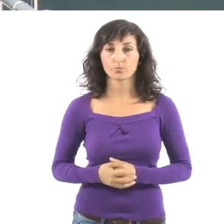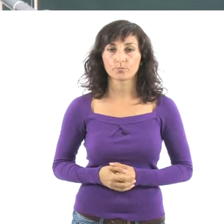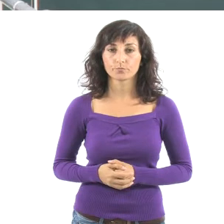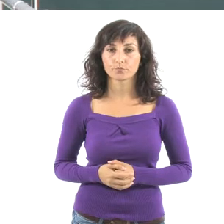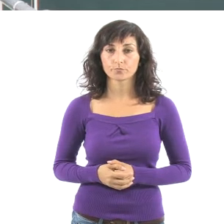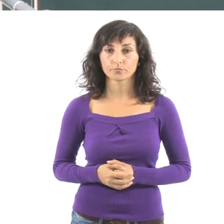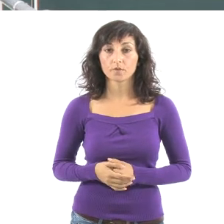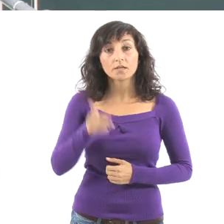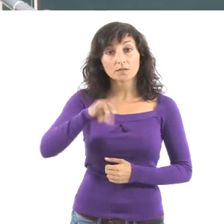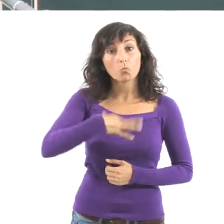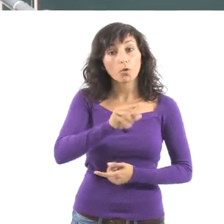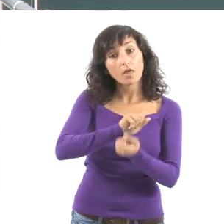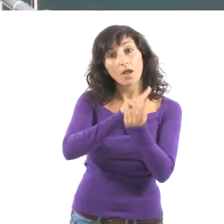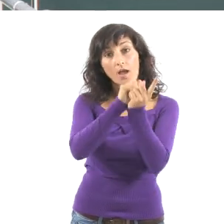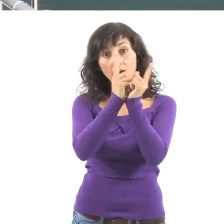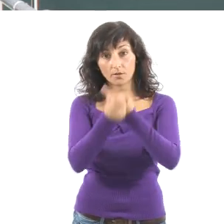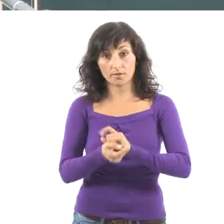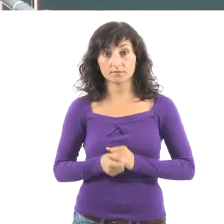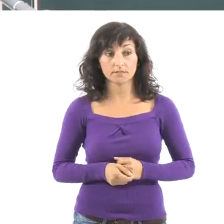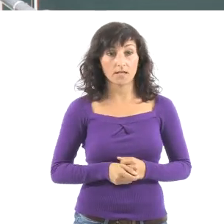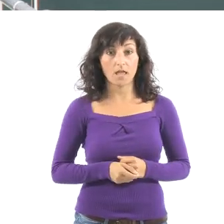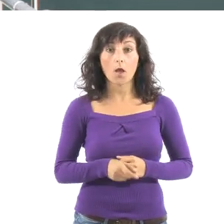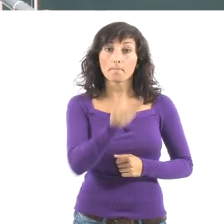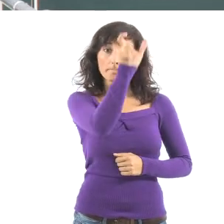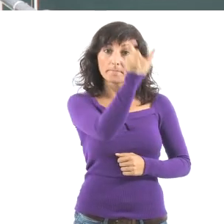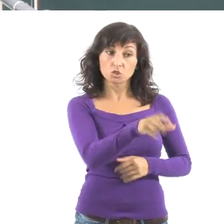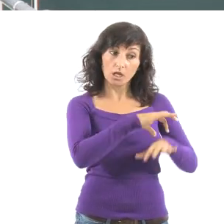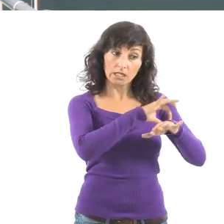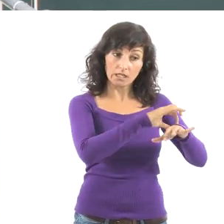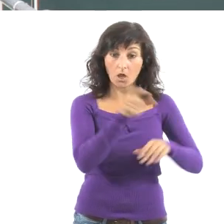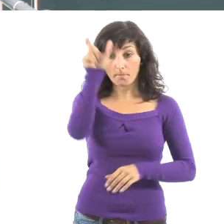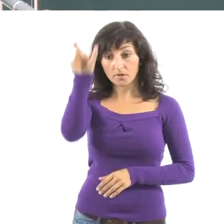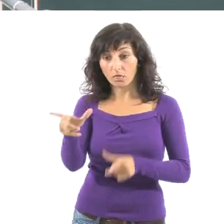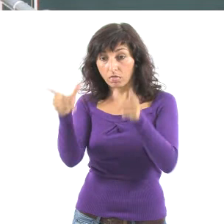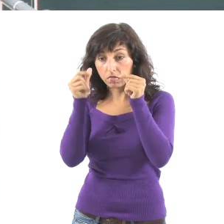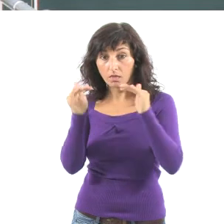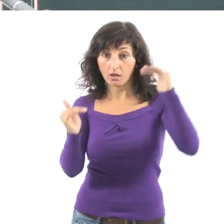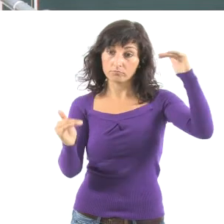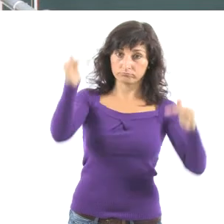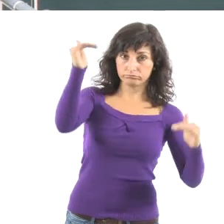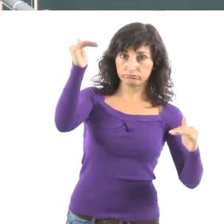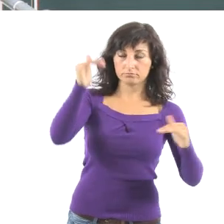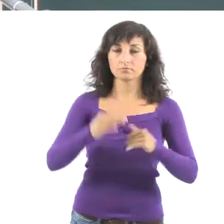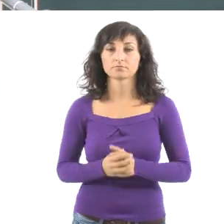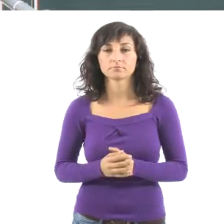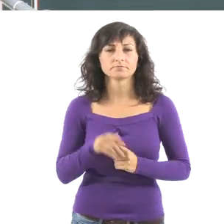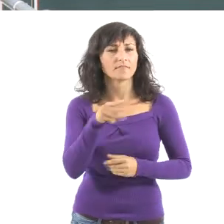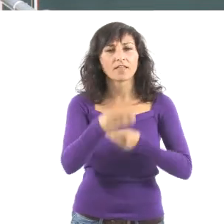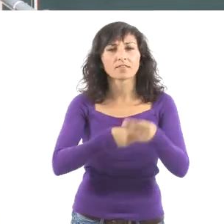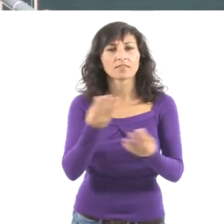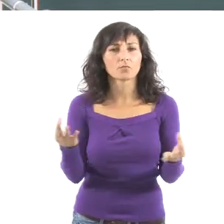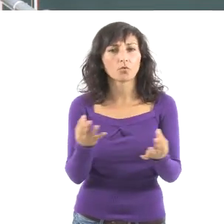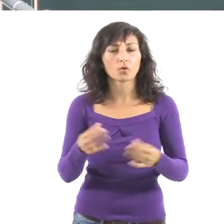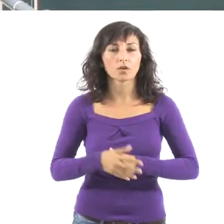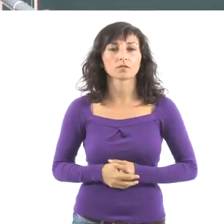da el caso contrario, que el guía sea bastante más bajo que la persona guiada. En esa situación se